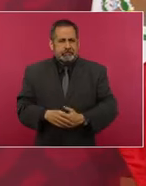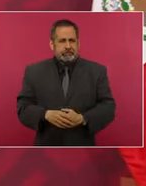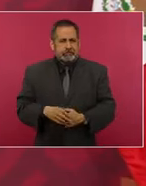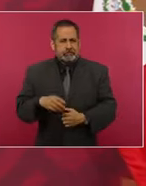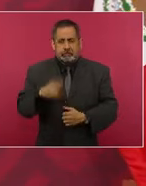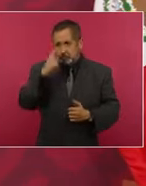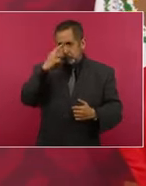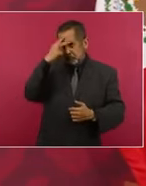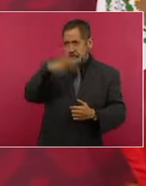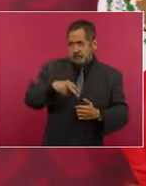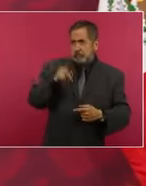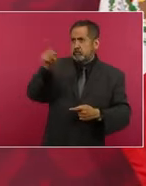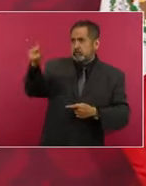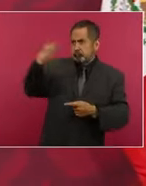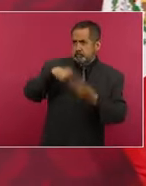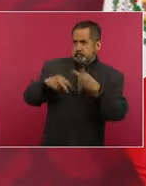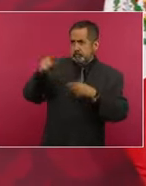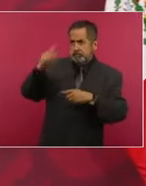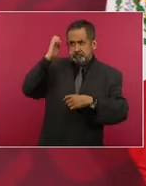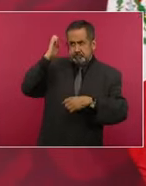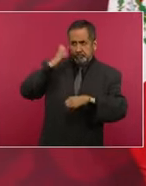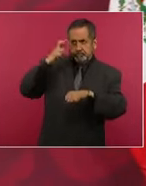de México.